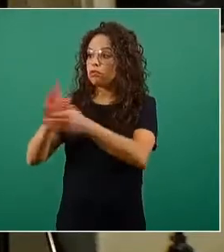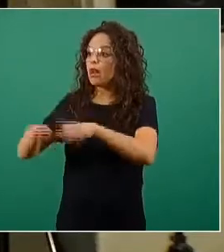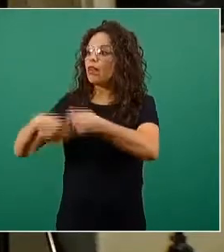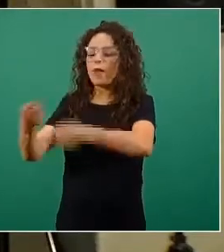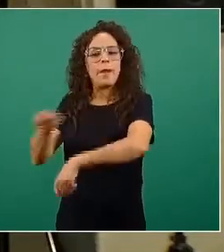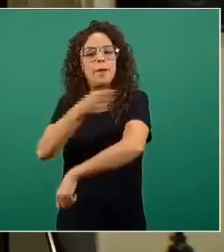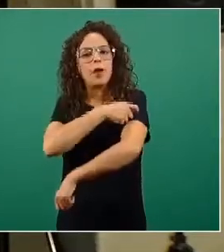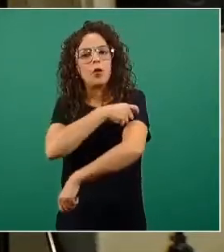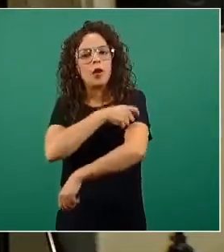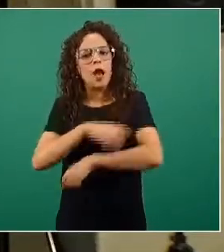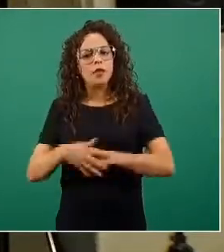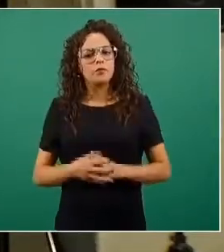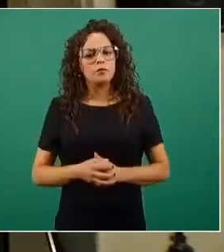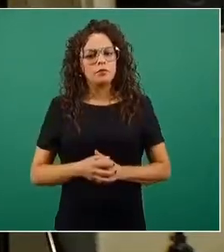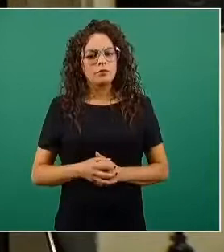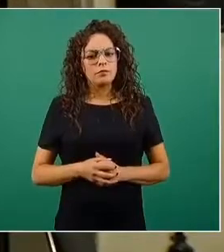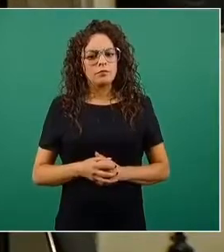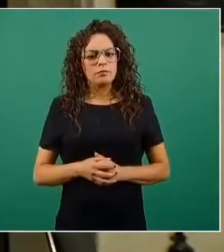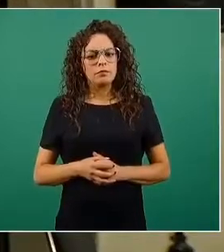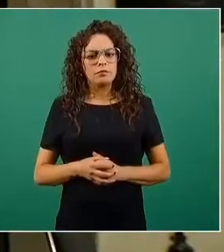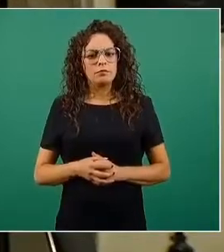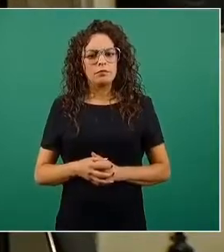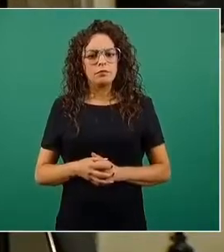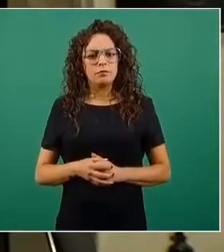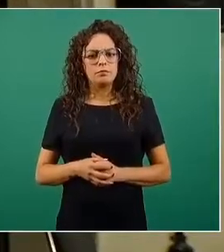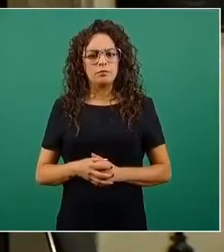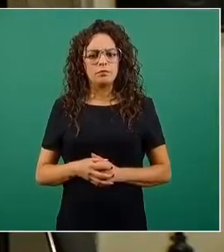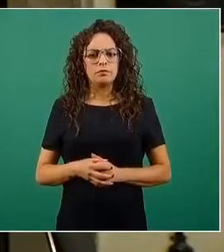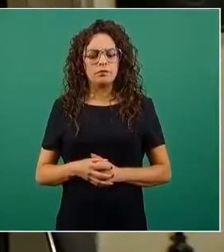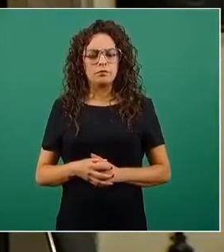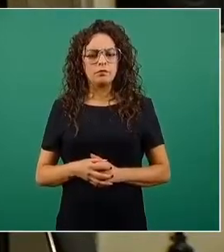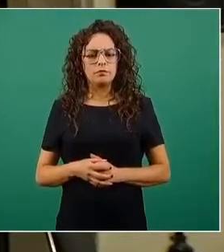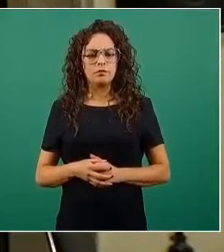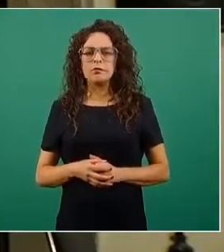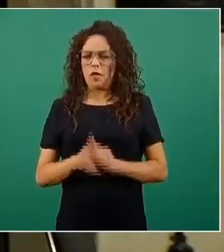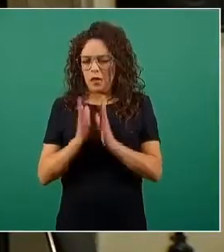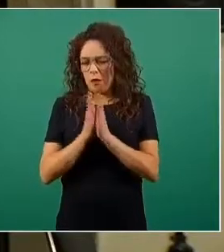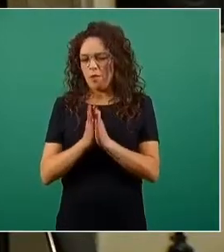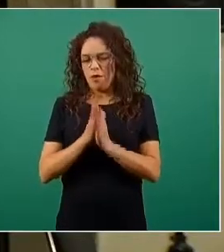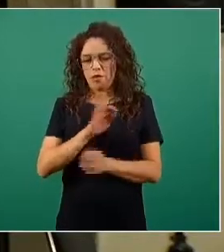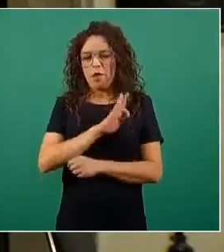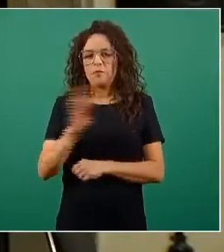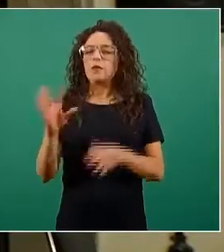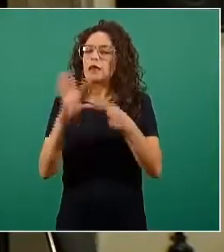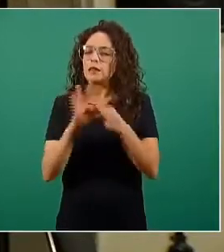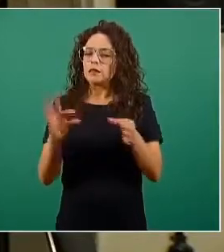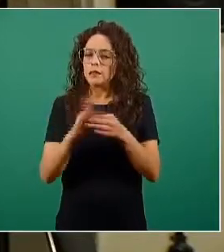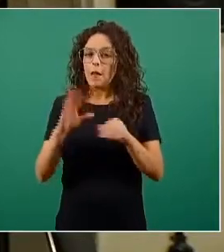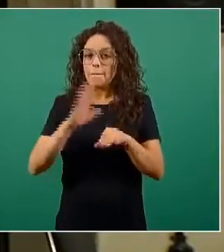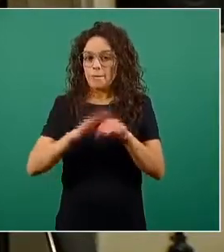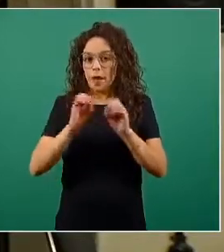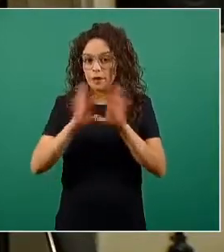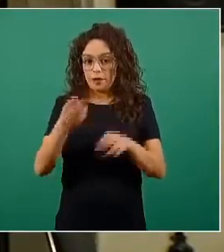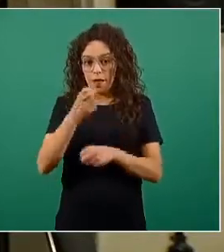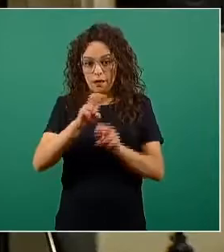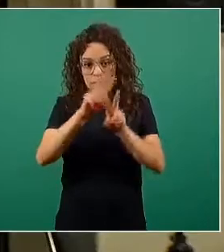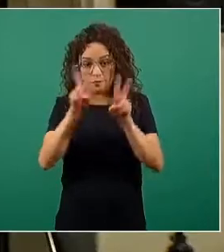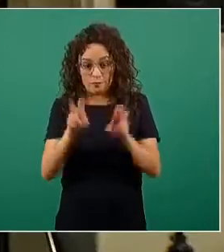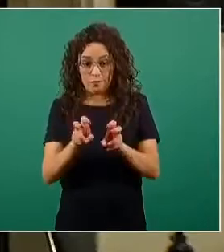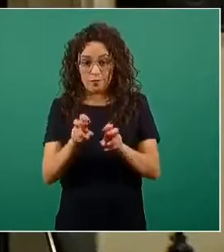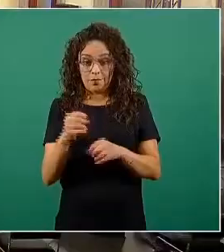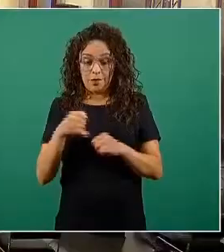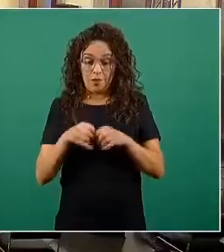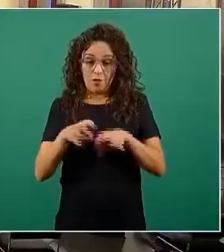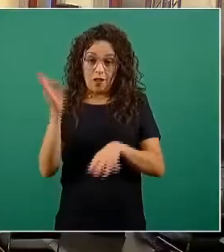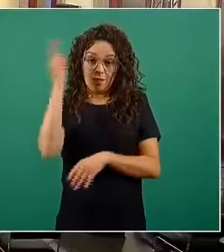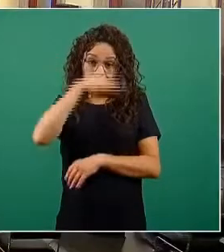vacuna. Entonces, si pudiéramos igual enfatizar nuevamente con ese tema y pues dejamos lo demás. Pues es muy